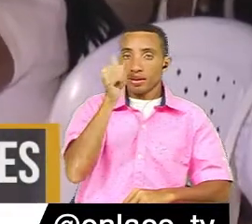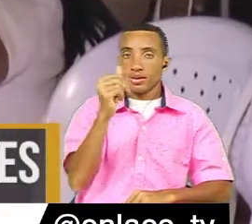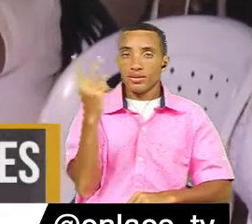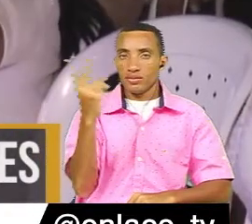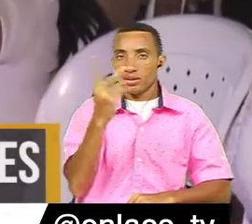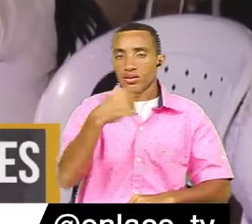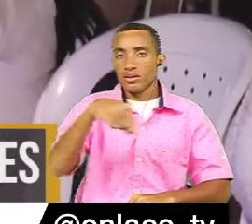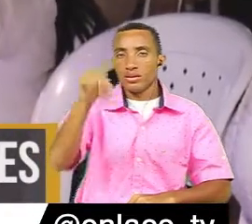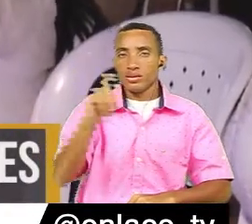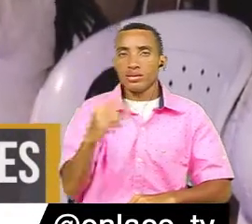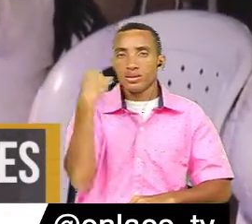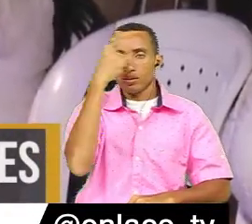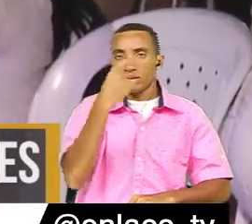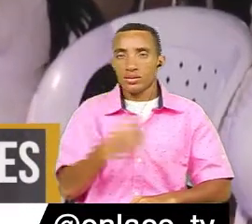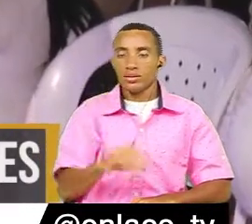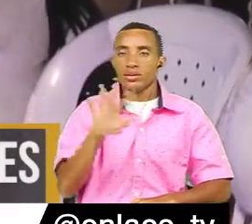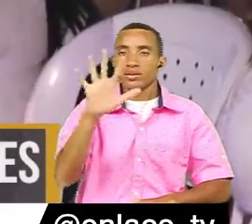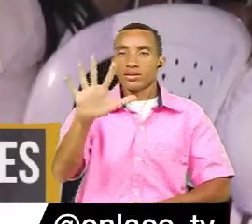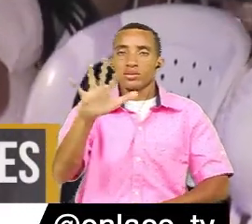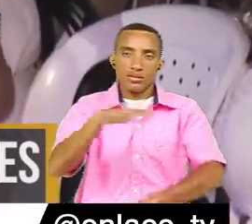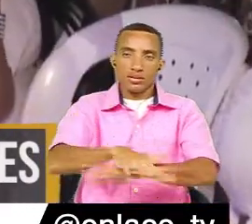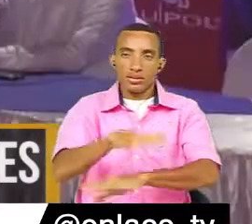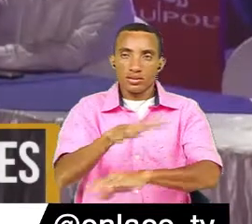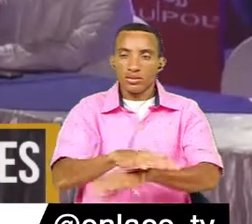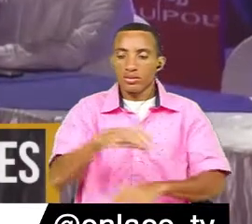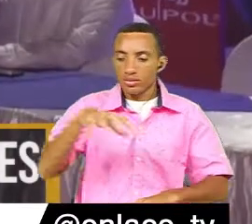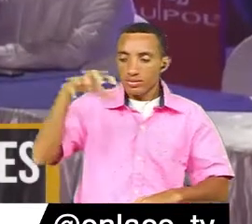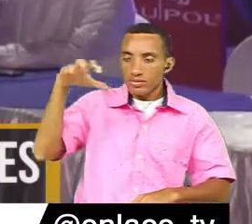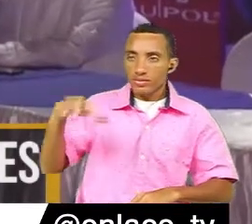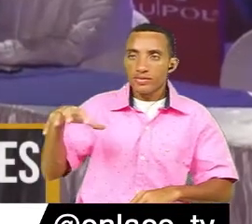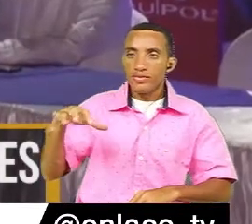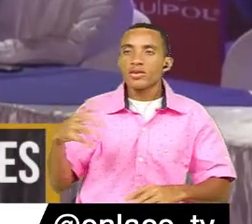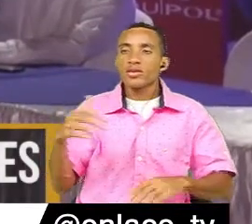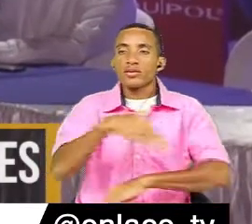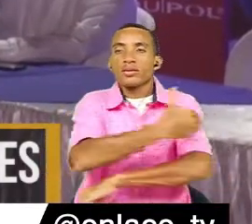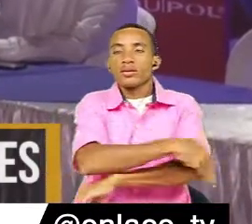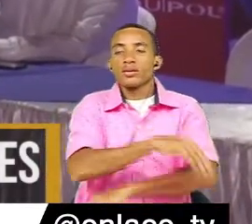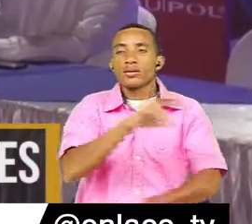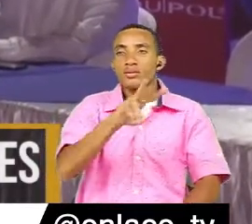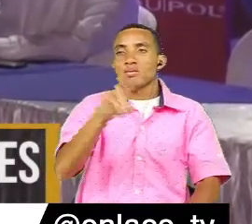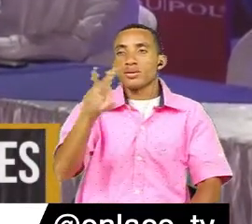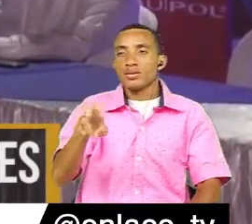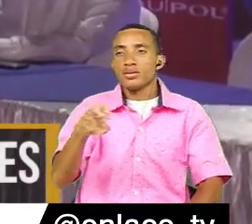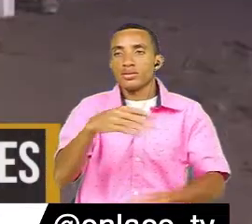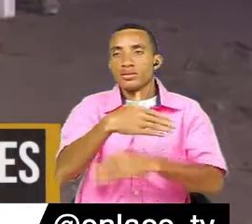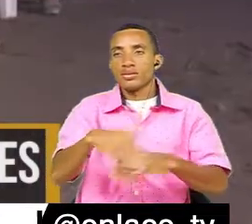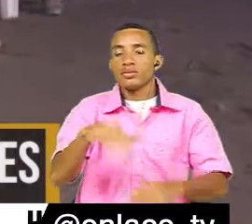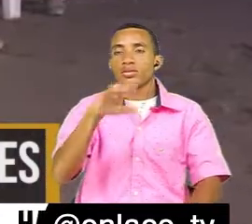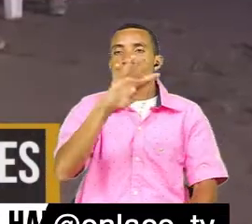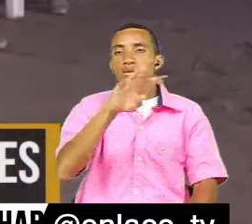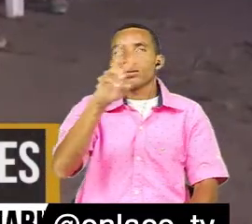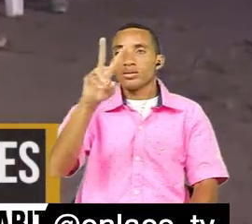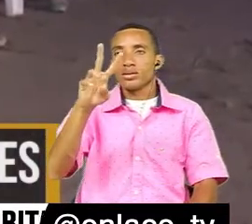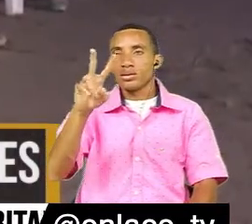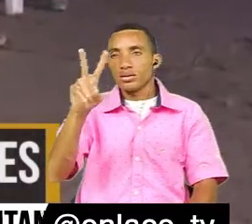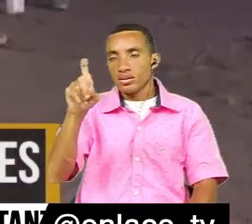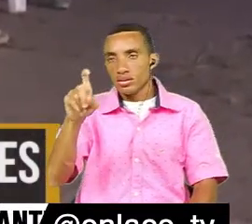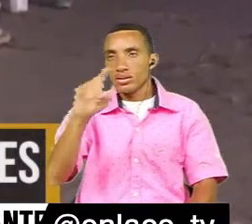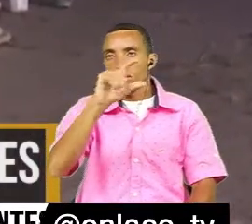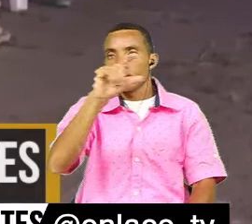septiembre a las 5 de la tarde, a nuestras instalaciones ubicadas en la carrera 27 número 4634 del barrio de Recreo.